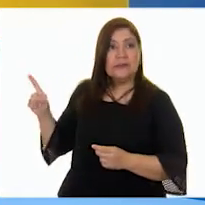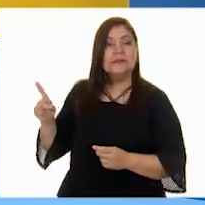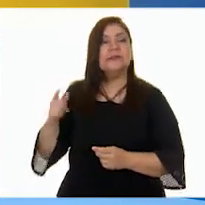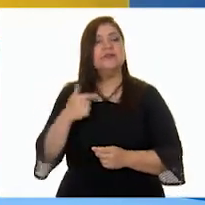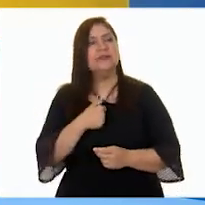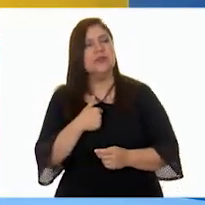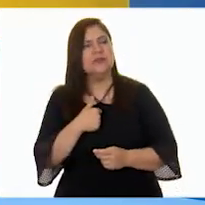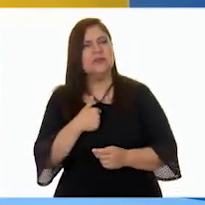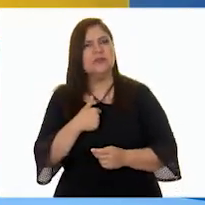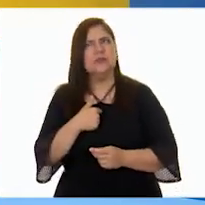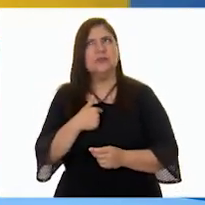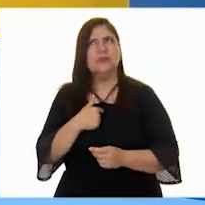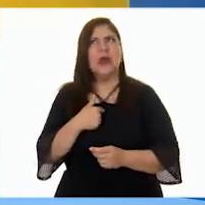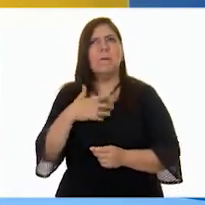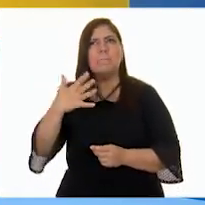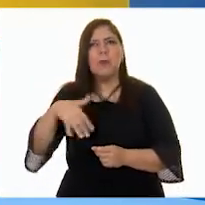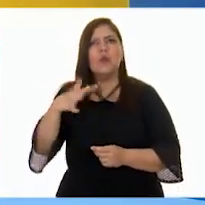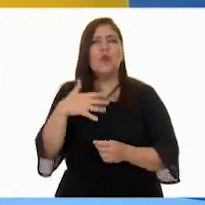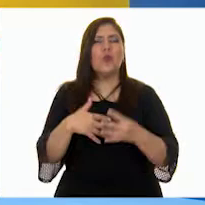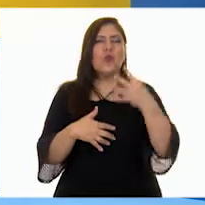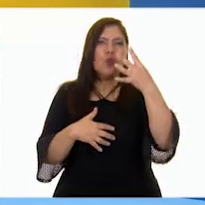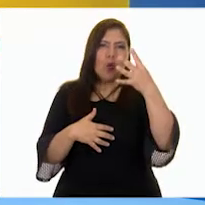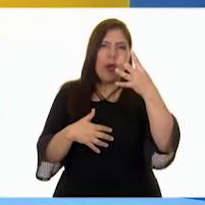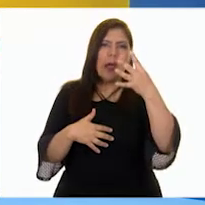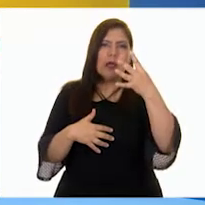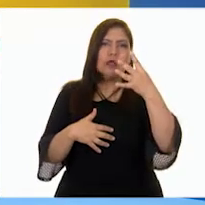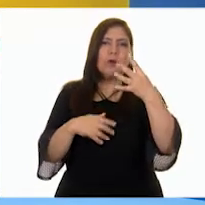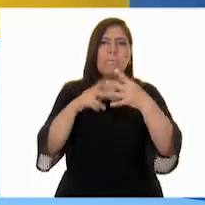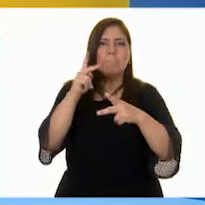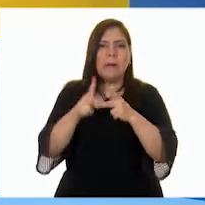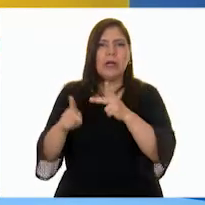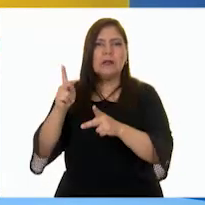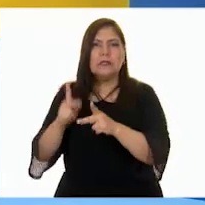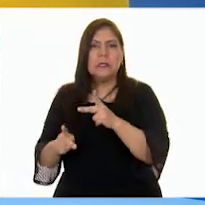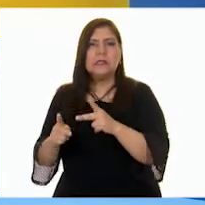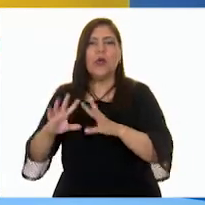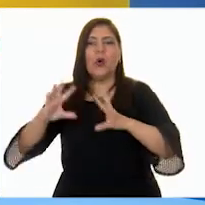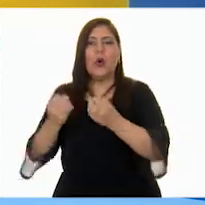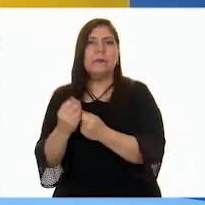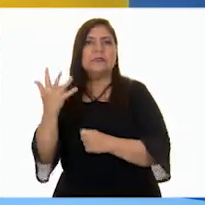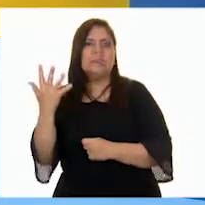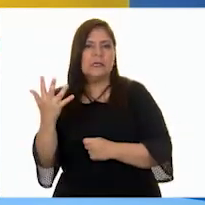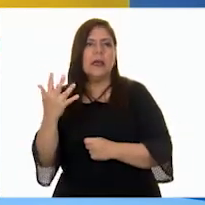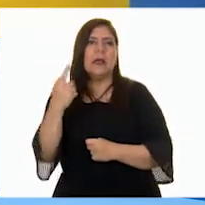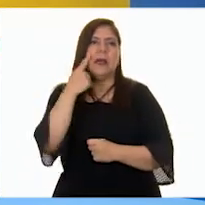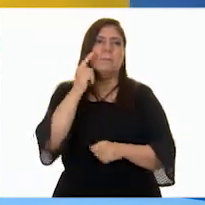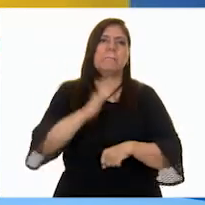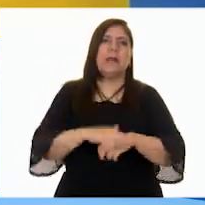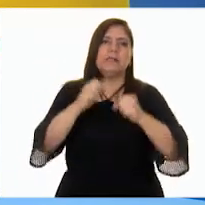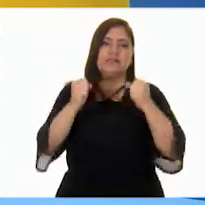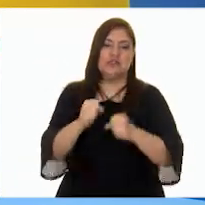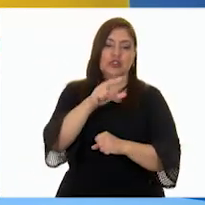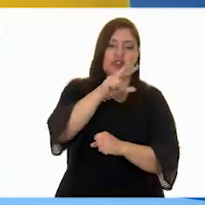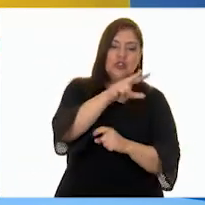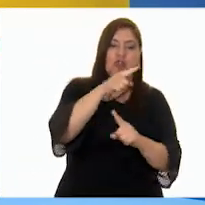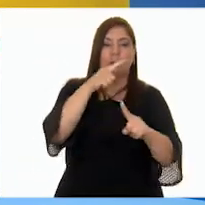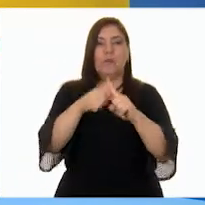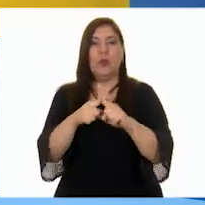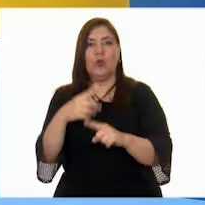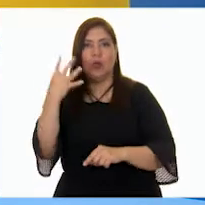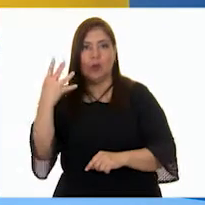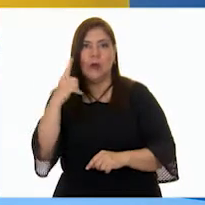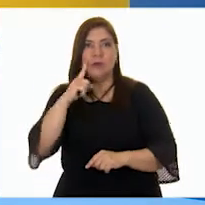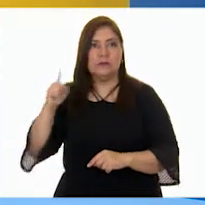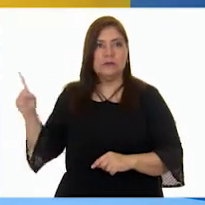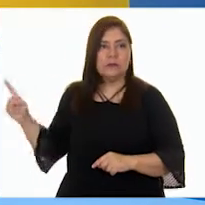4 de 5 partes, entonces lo que voy a hacer es multiplicar este 18 por 4, maestra. Muy bien. Por